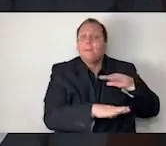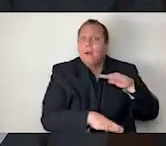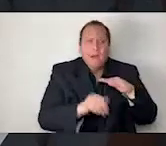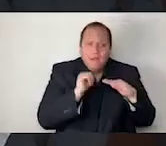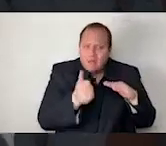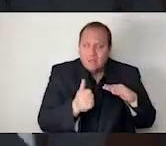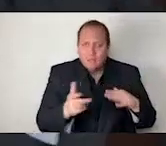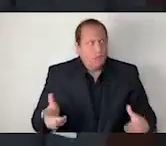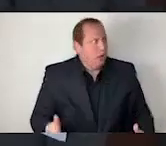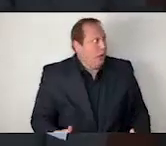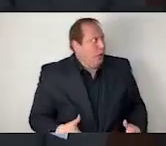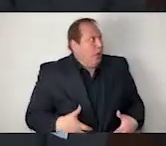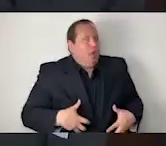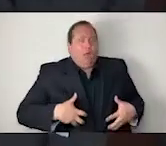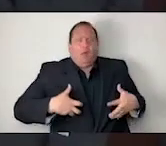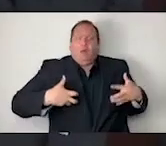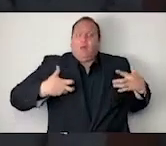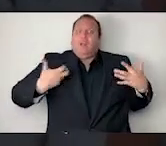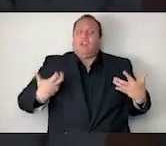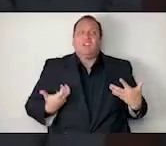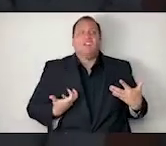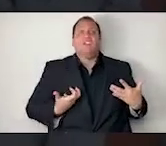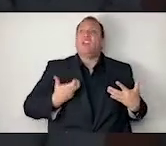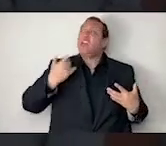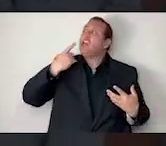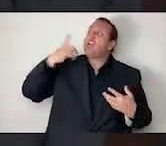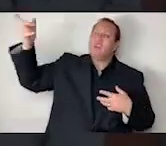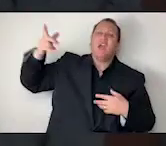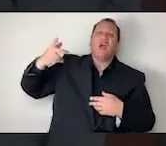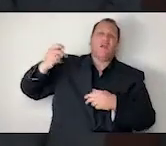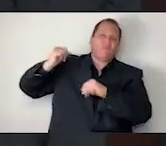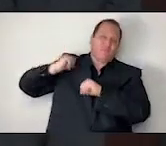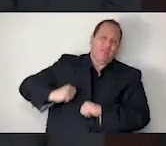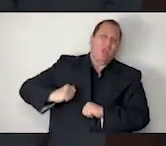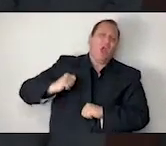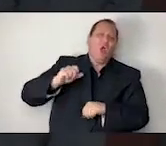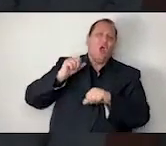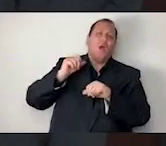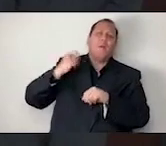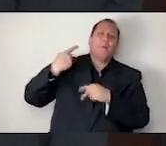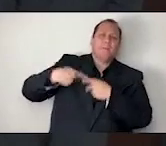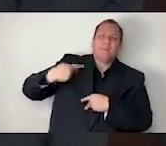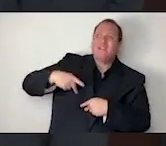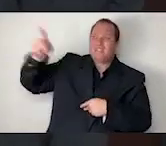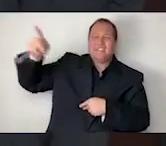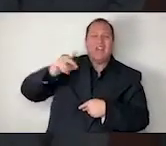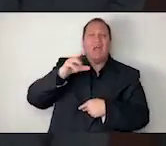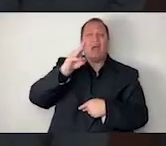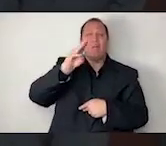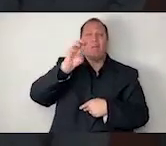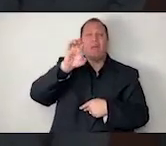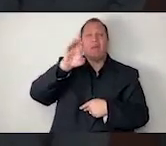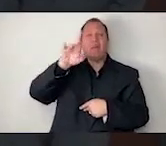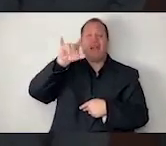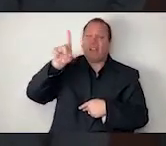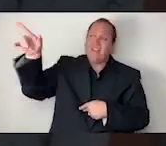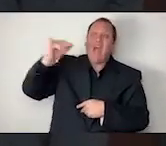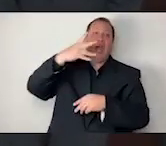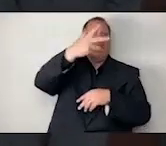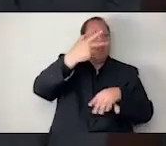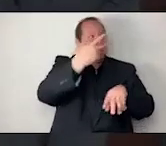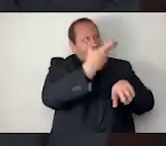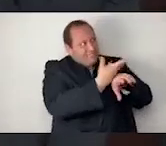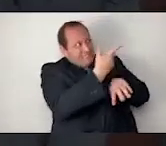grito hablaron con el canciller he hablado con el embajador de eeuu y como nos consideran una colonia